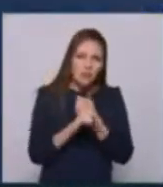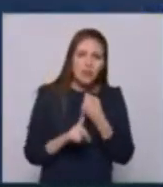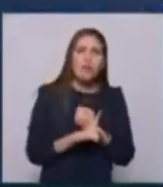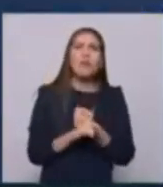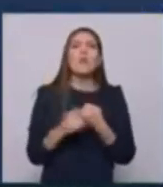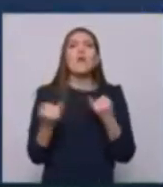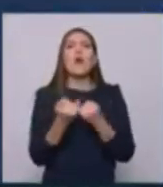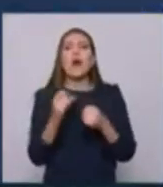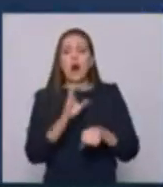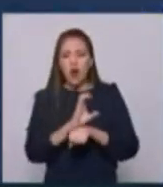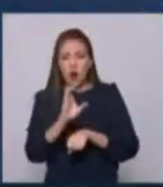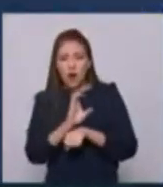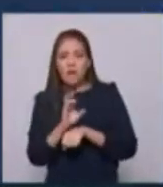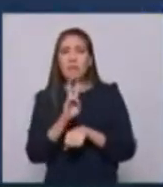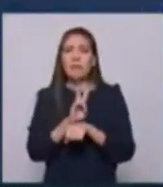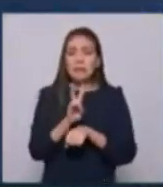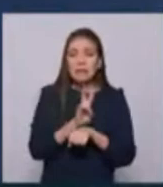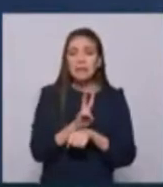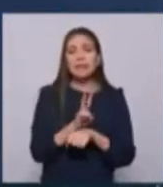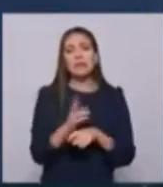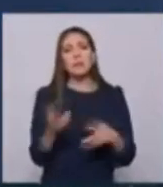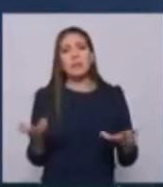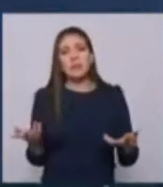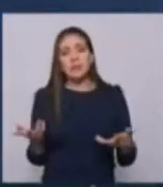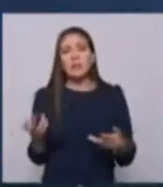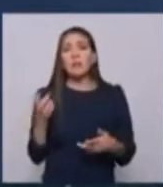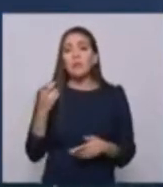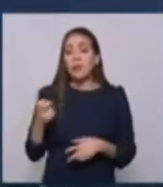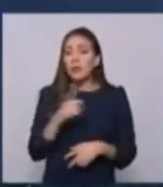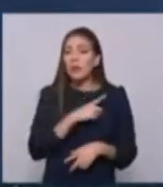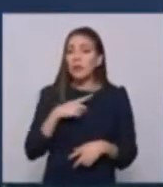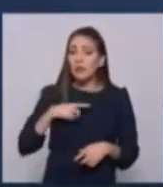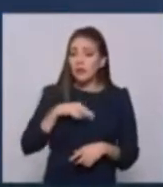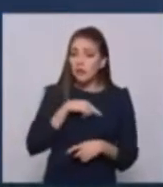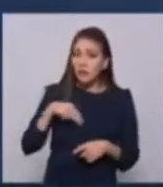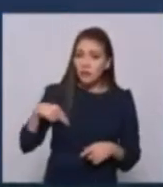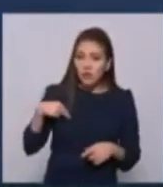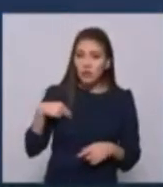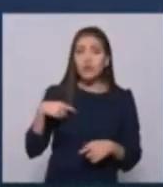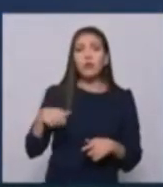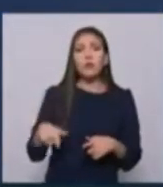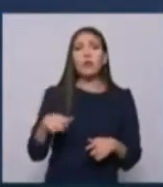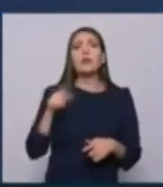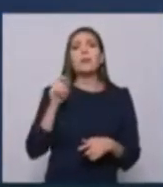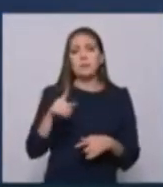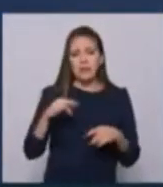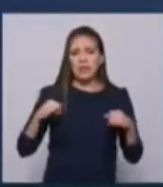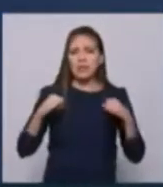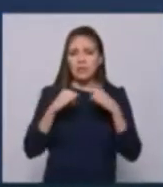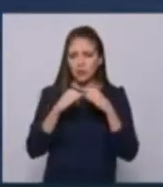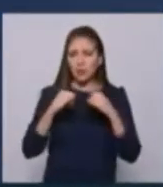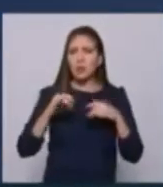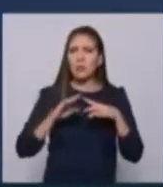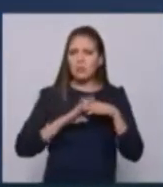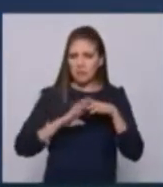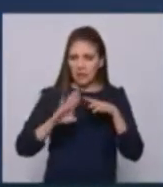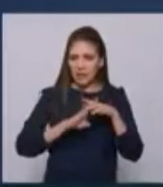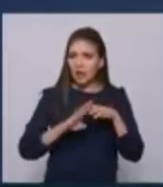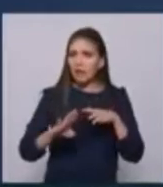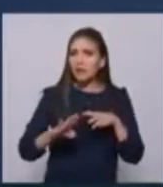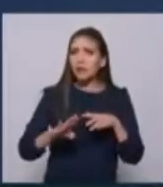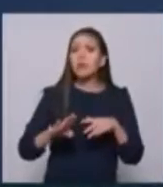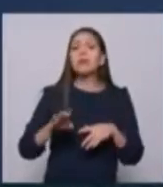Venezuela. Tenemos que replantearnos. O sea, nosotros tenemos el Instituto Nacional de Migración, que evidentemente